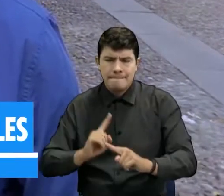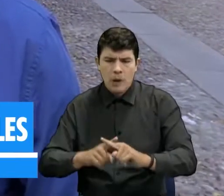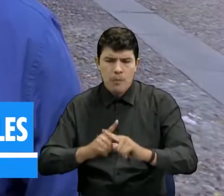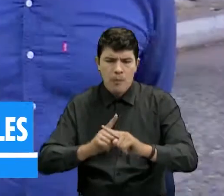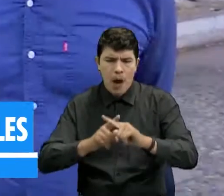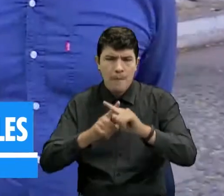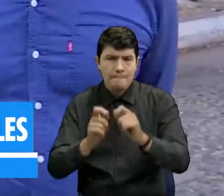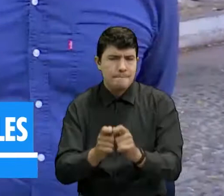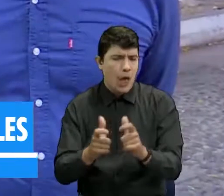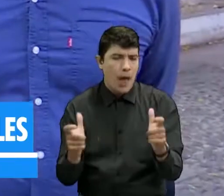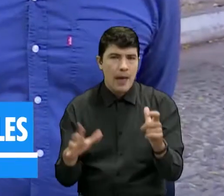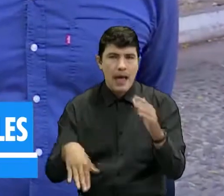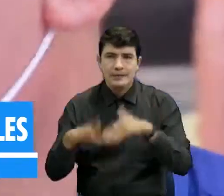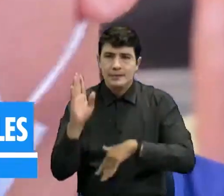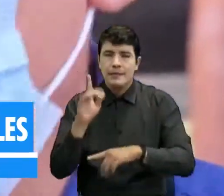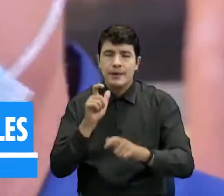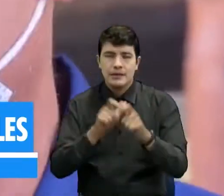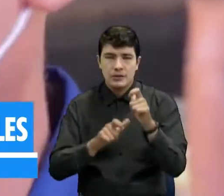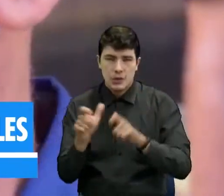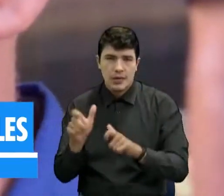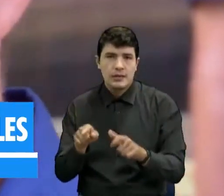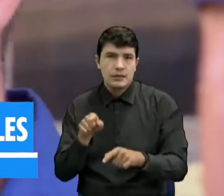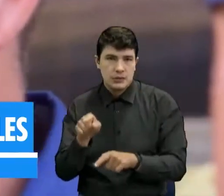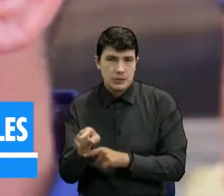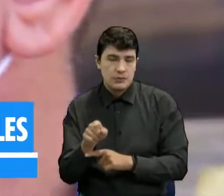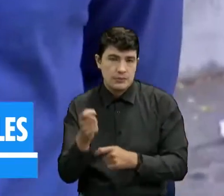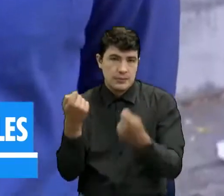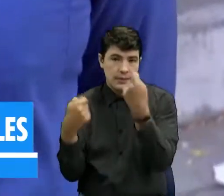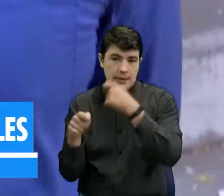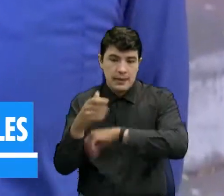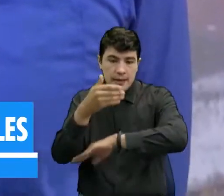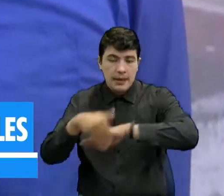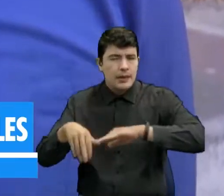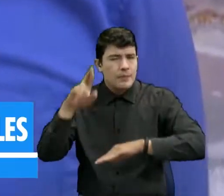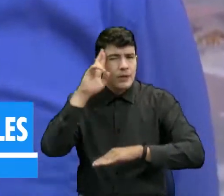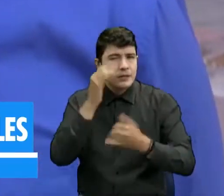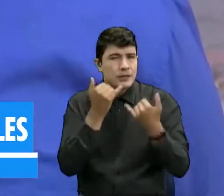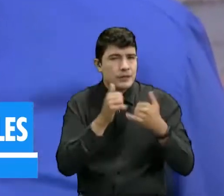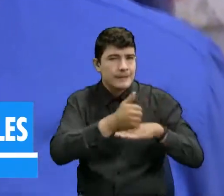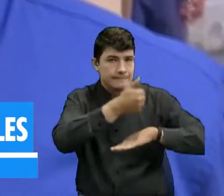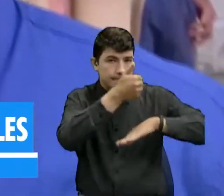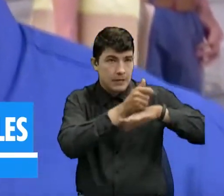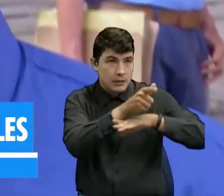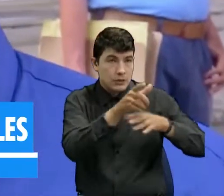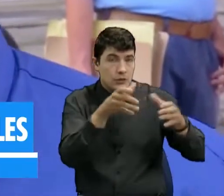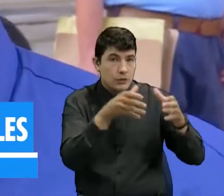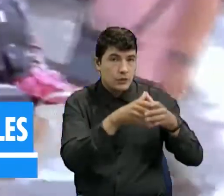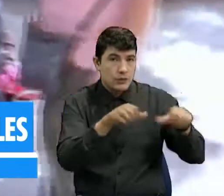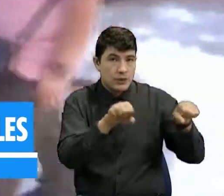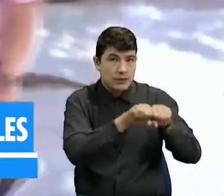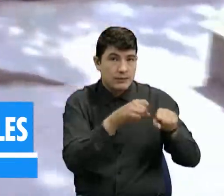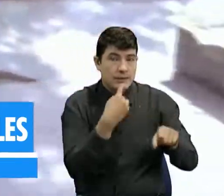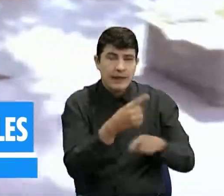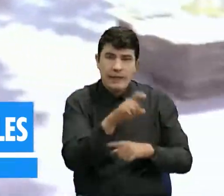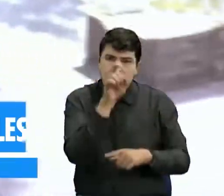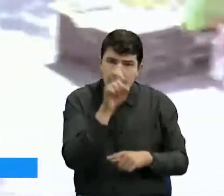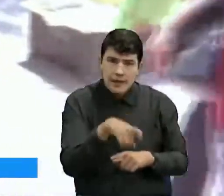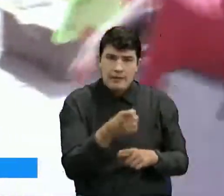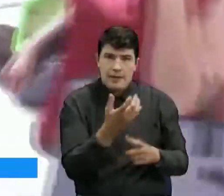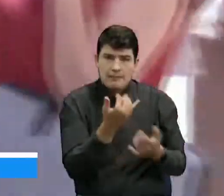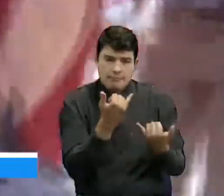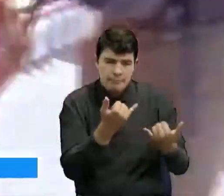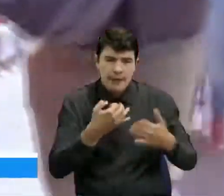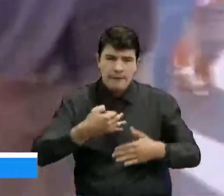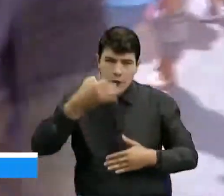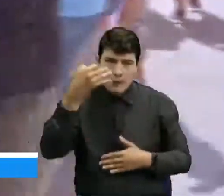vendedores informales. Por ahora celebran la decisión de hacer una reubicación. Uno de los dirigentes del gremio del calzado manifestó que se debe realizar la